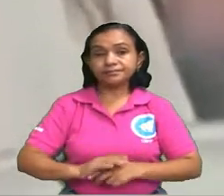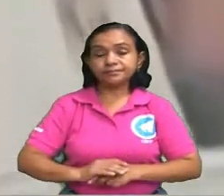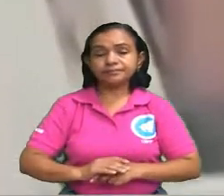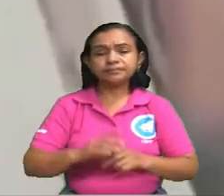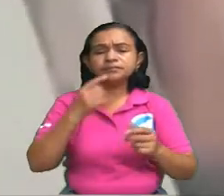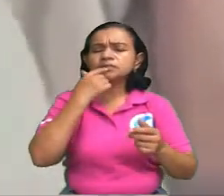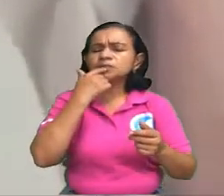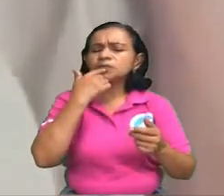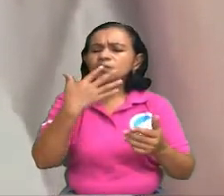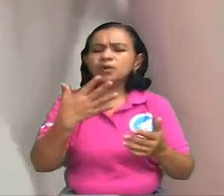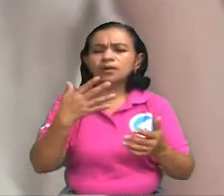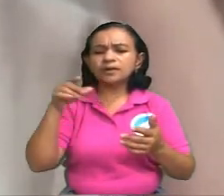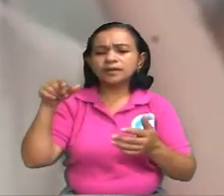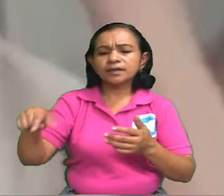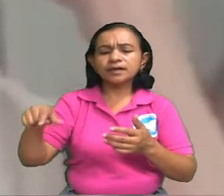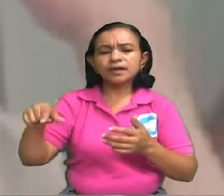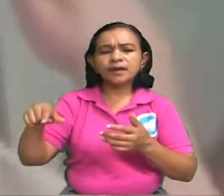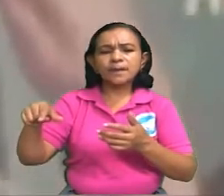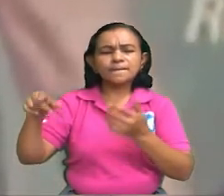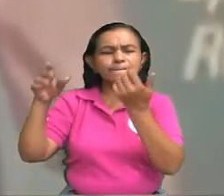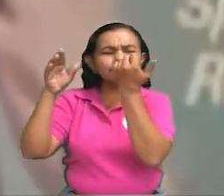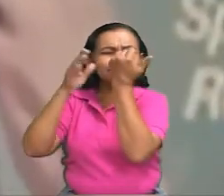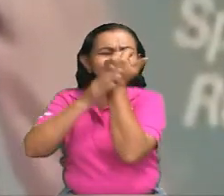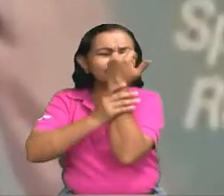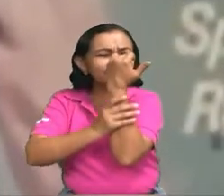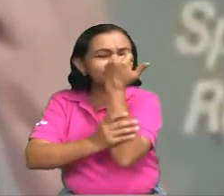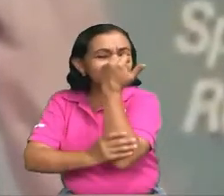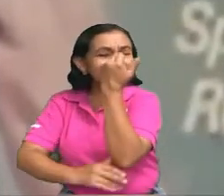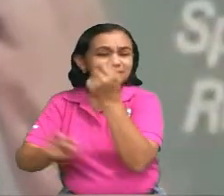¿Por qué unos han de ser míseramente pobres